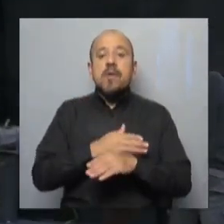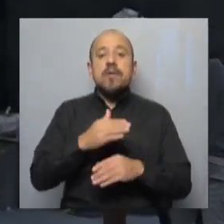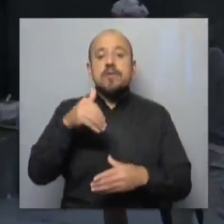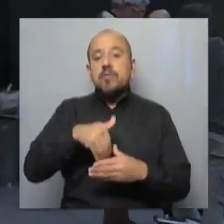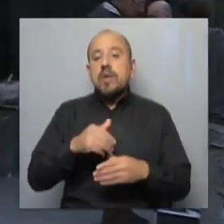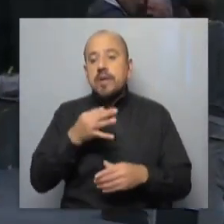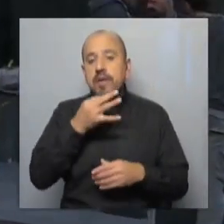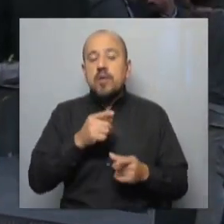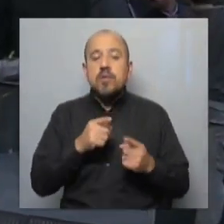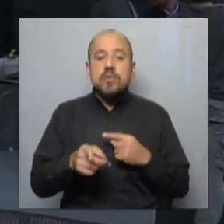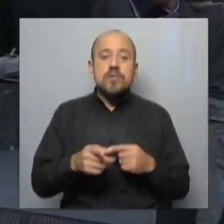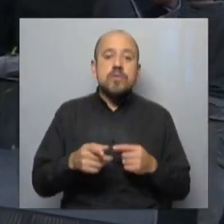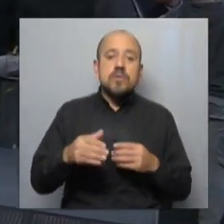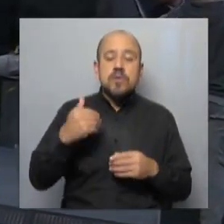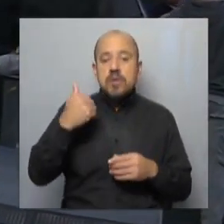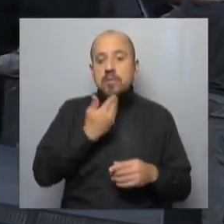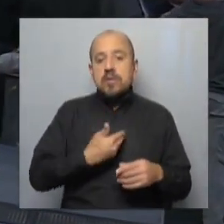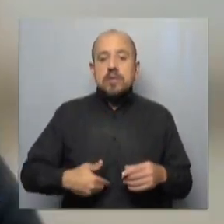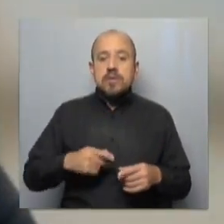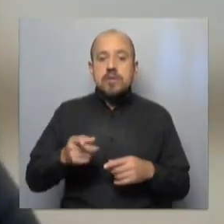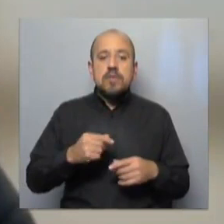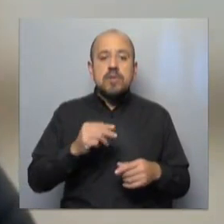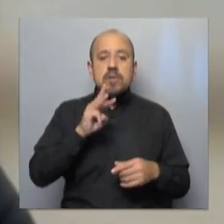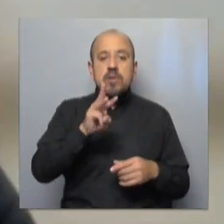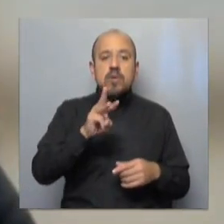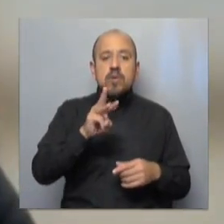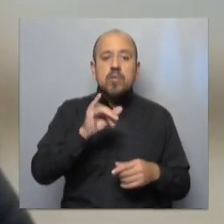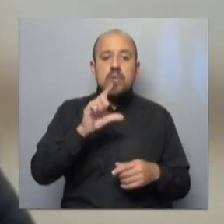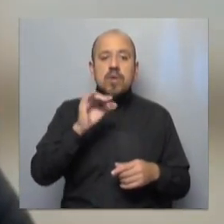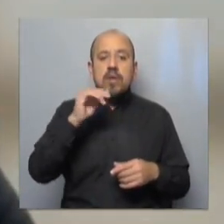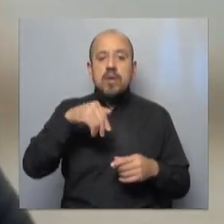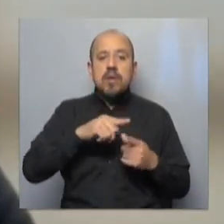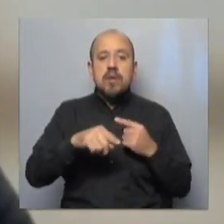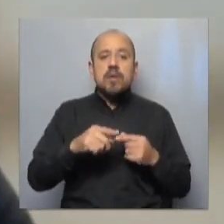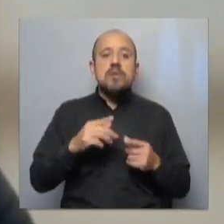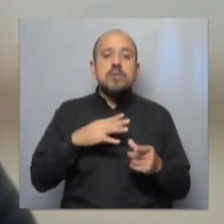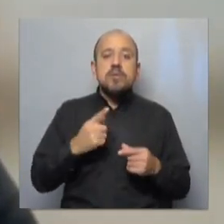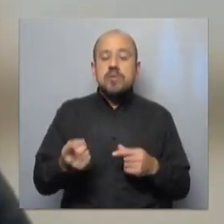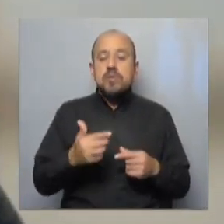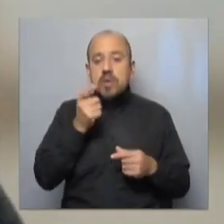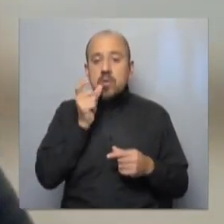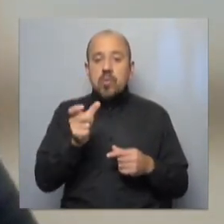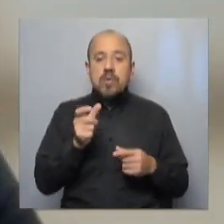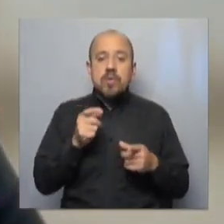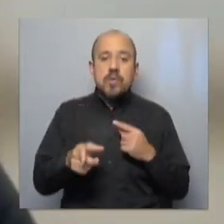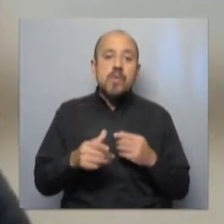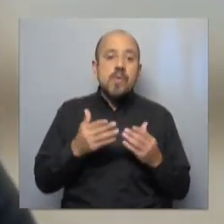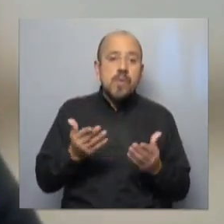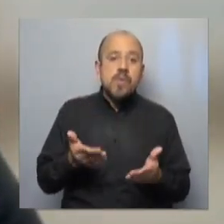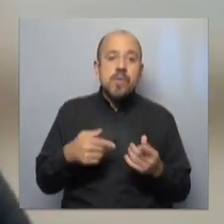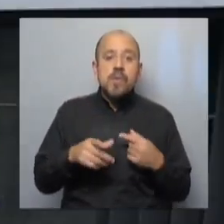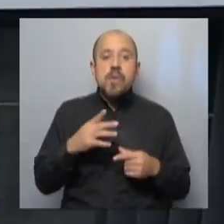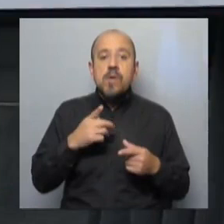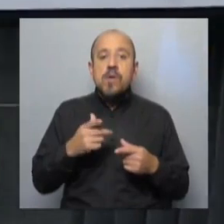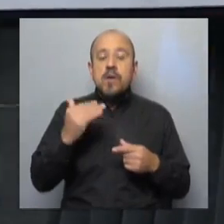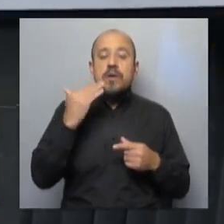defendieron la resolución el presidente de la gremial william rosa y la directiva brenda pupo dichos argumentos dejaron de lado la posibilidad de citar